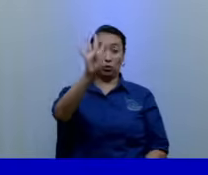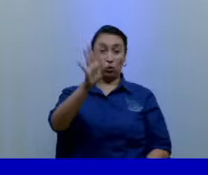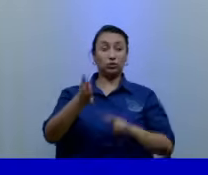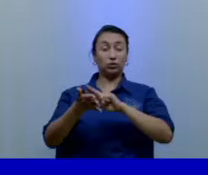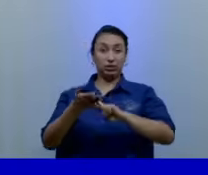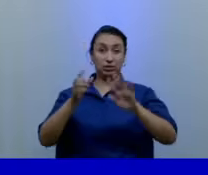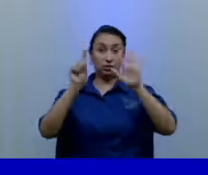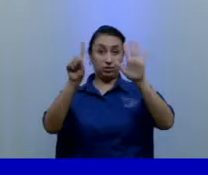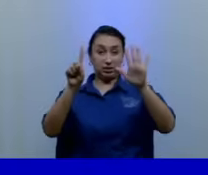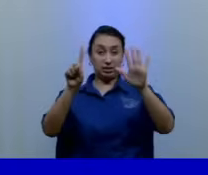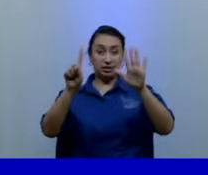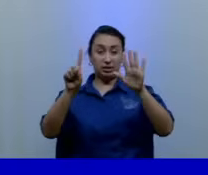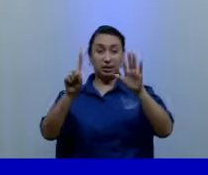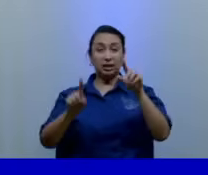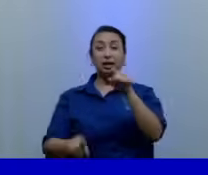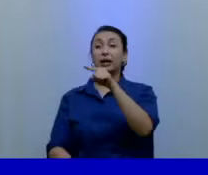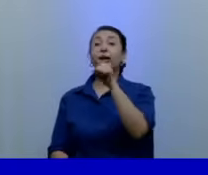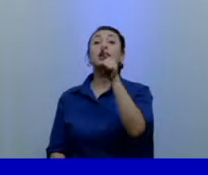sea siempre con gracia,